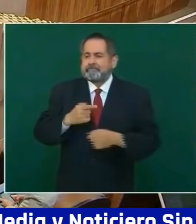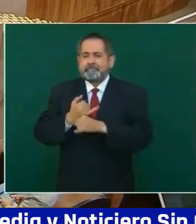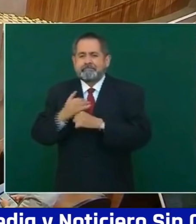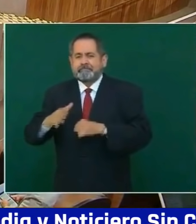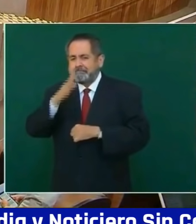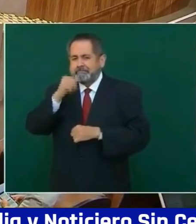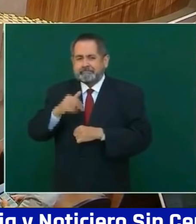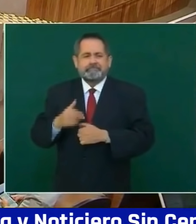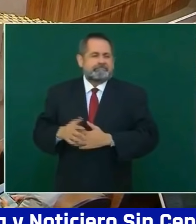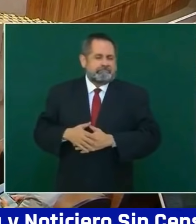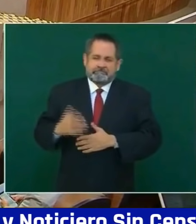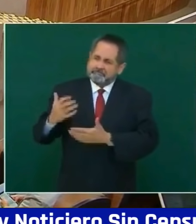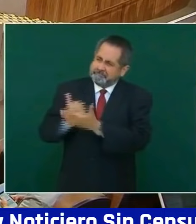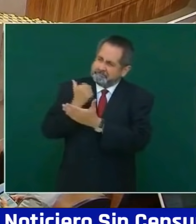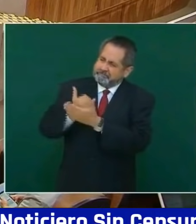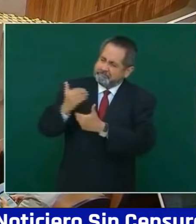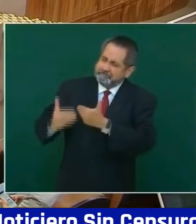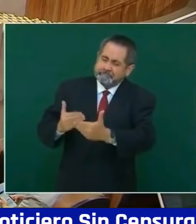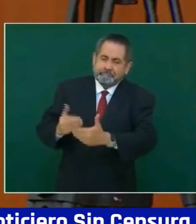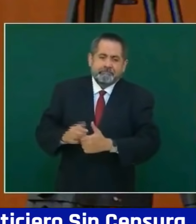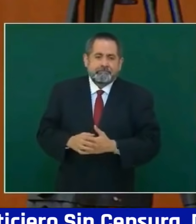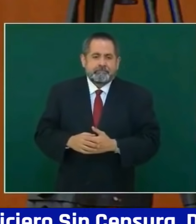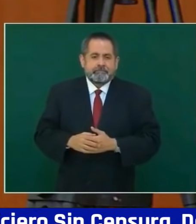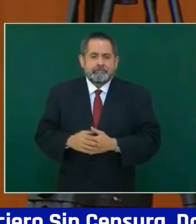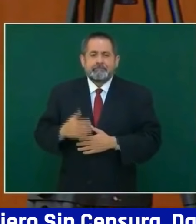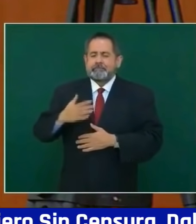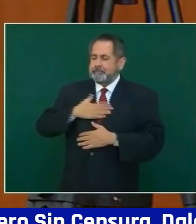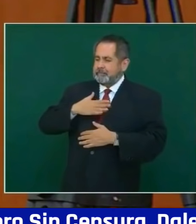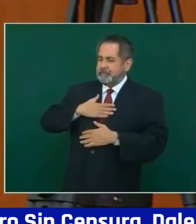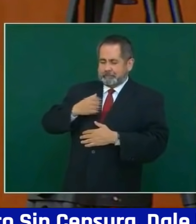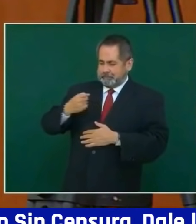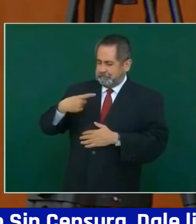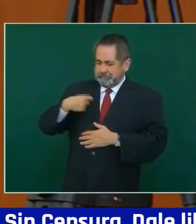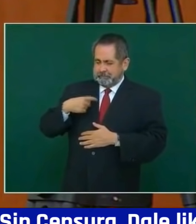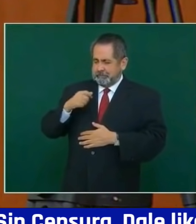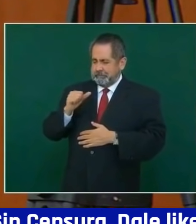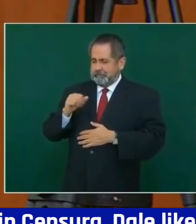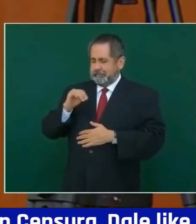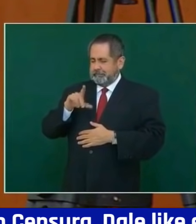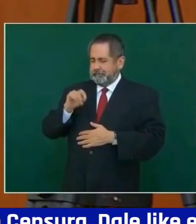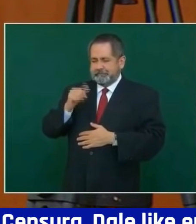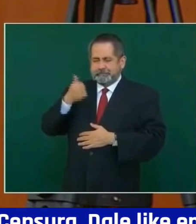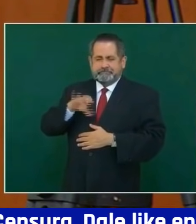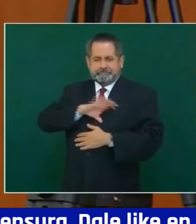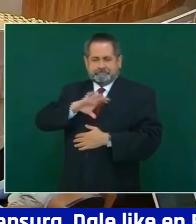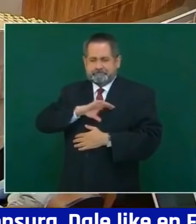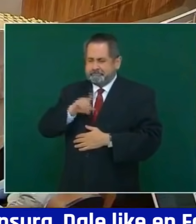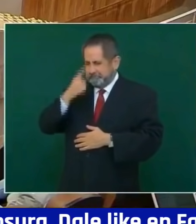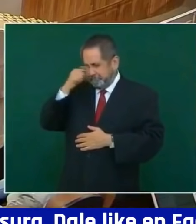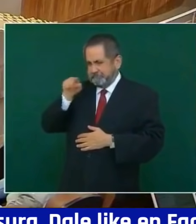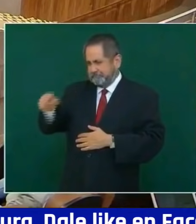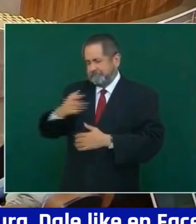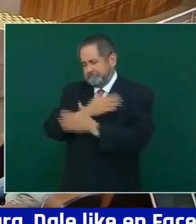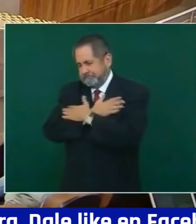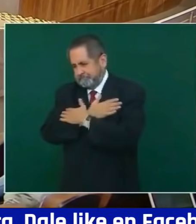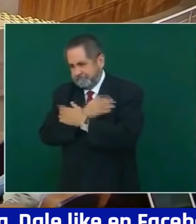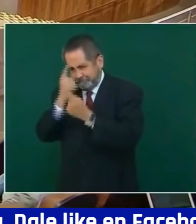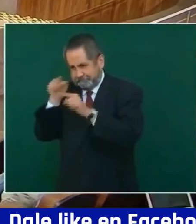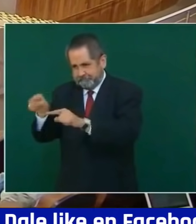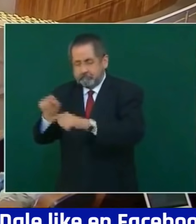Le mando un abrazo, soy el Andrés Manuel de siempre, que le quiere mucho.